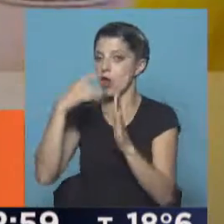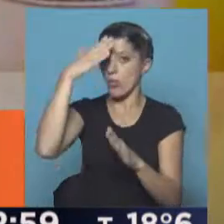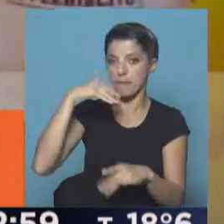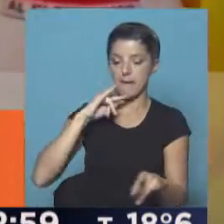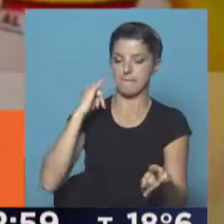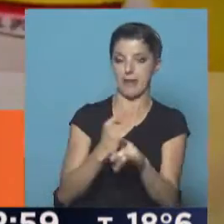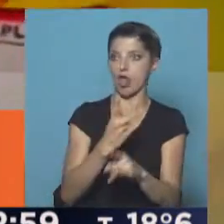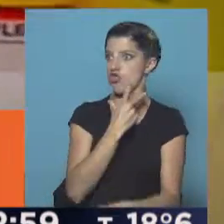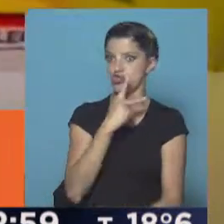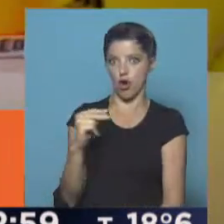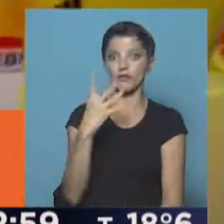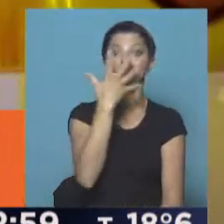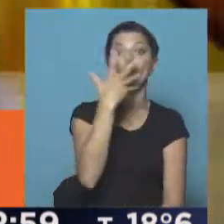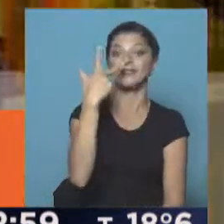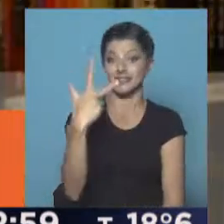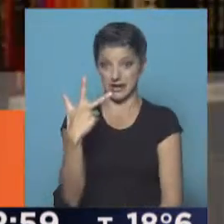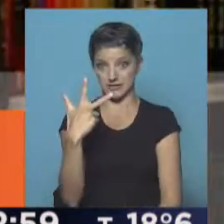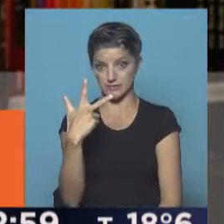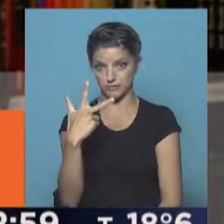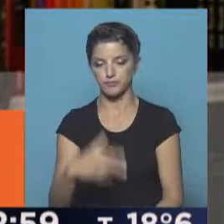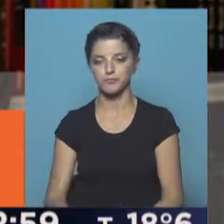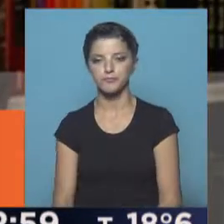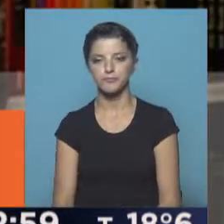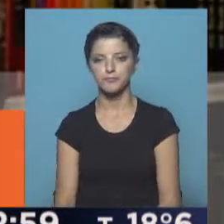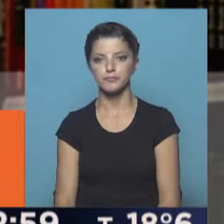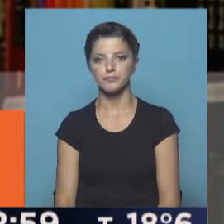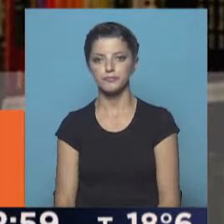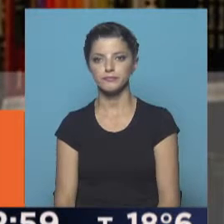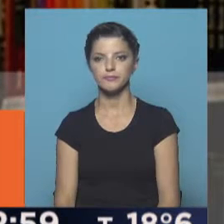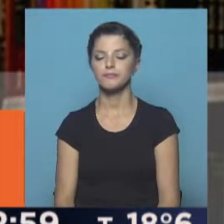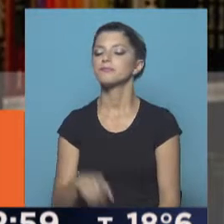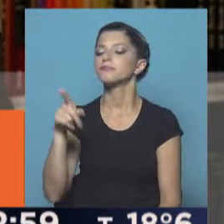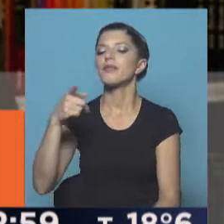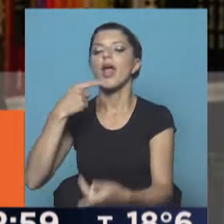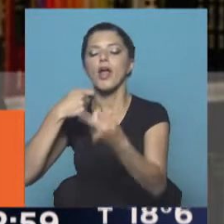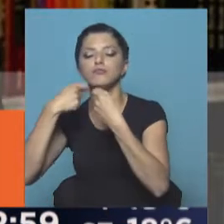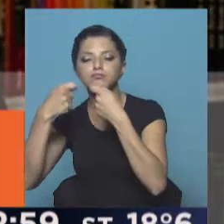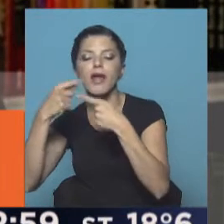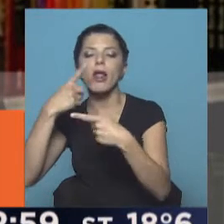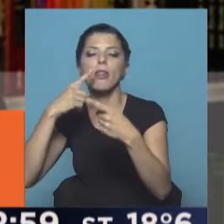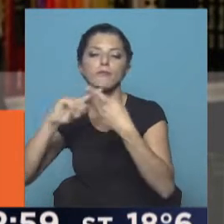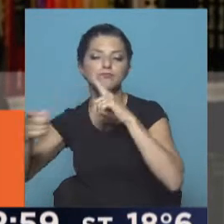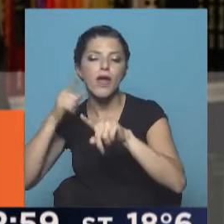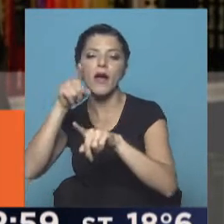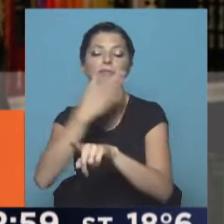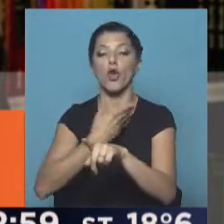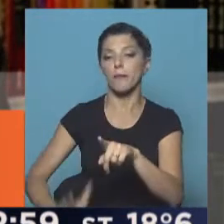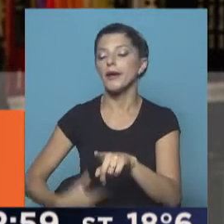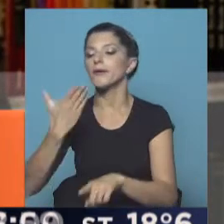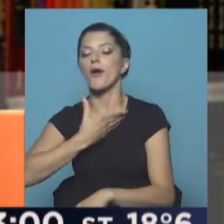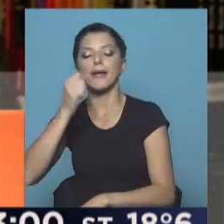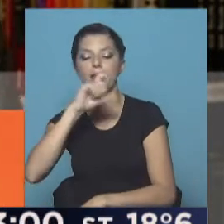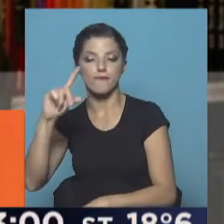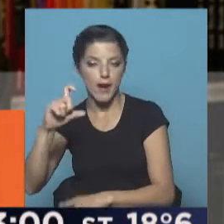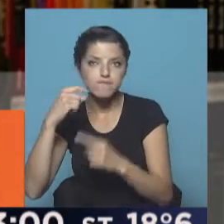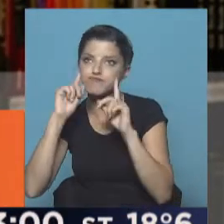apenas 53.000 votos. Esa negociación no se sabe cómo se va a conducir, no se